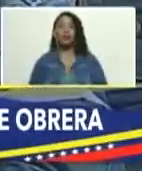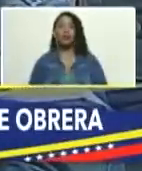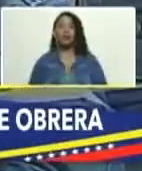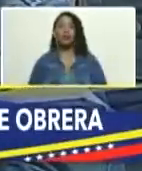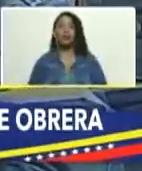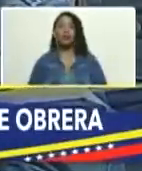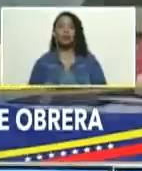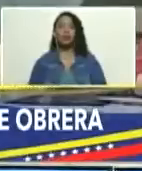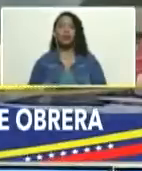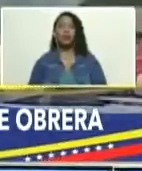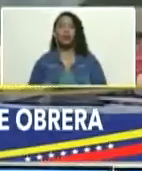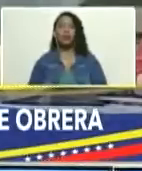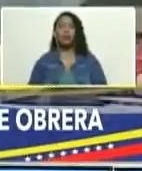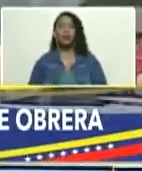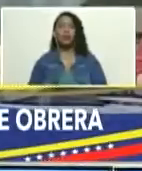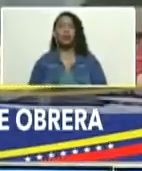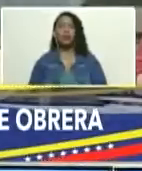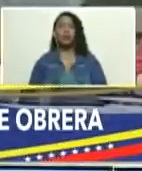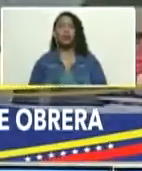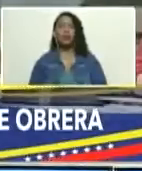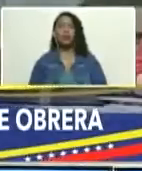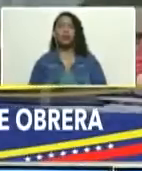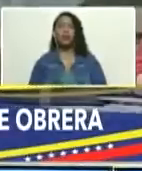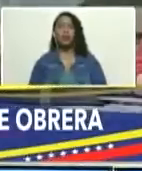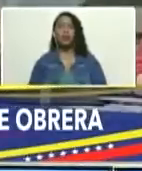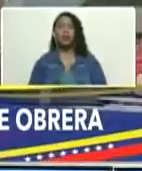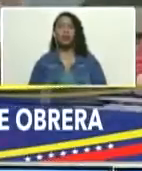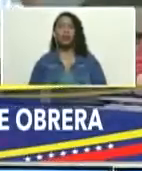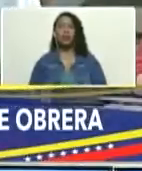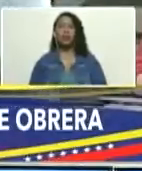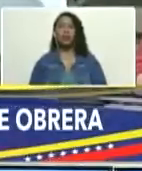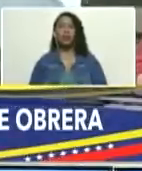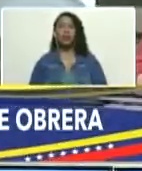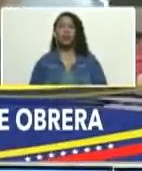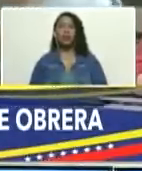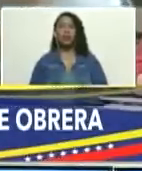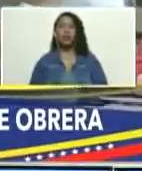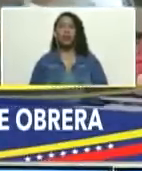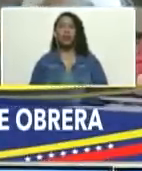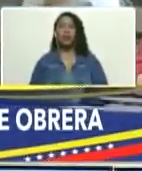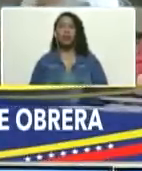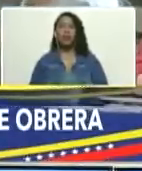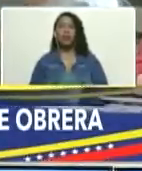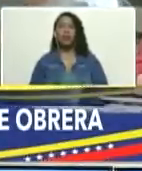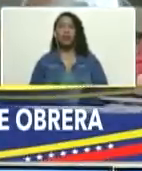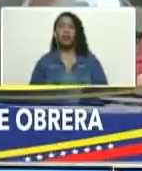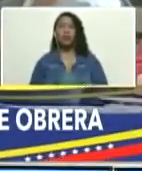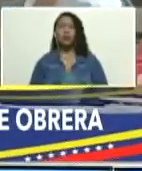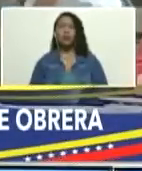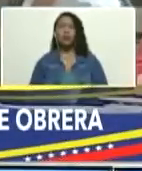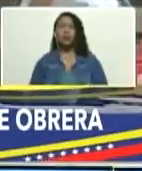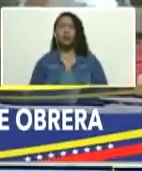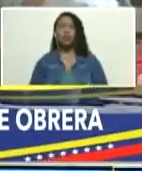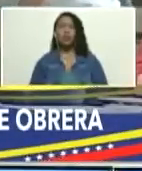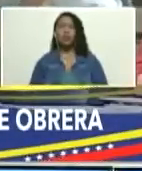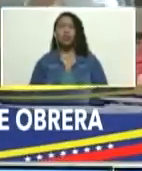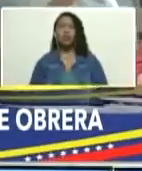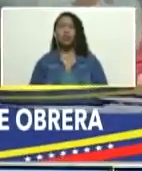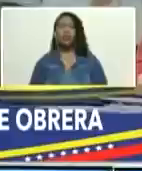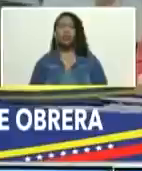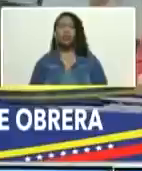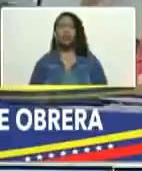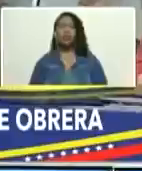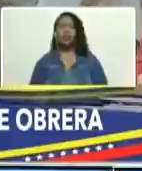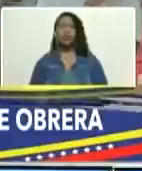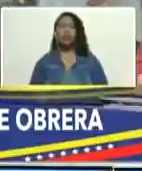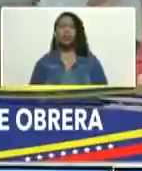¿Quién te dijo que te montaras en moto? Tienen que cuidarse, ¿vale? Tienen que cuidarse, Jacobo, ¿por qué tú no los cuidas? ¿Por qué tú